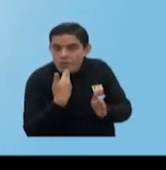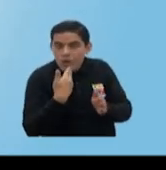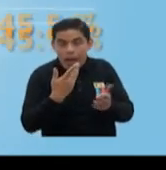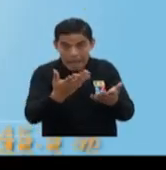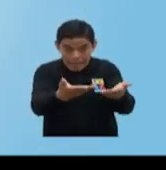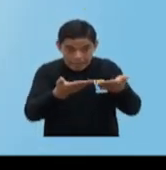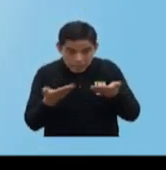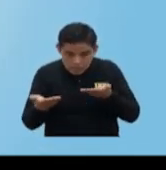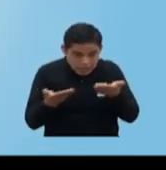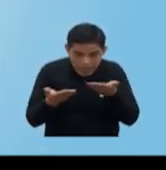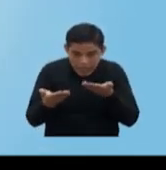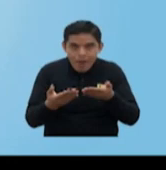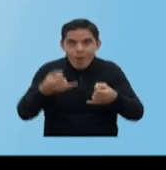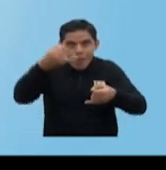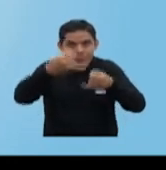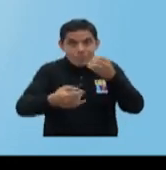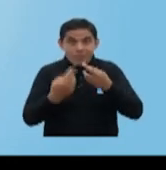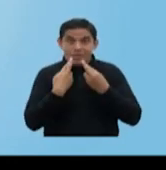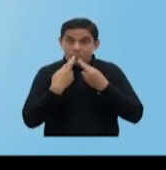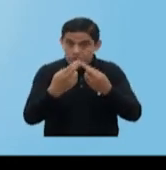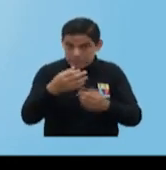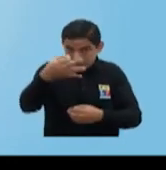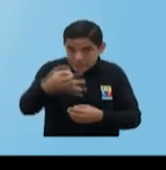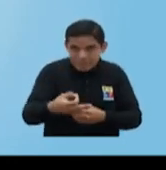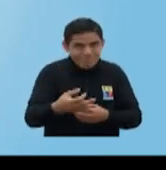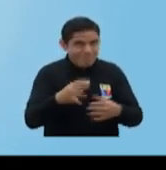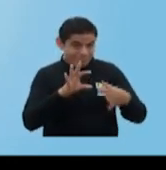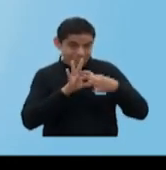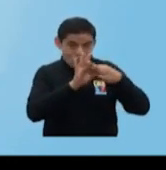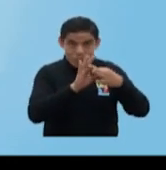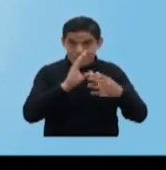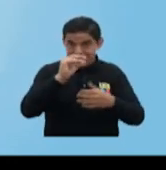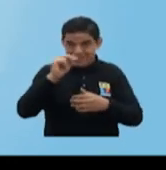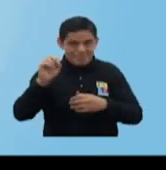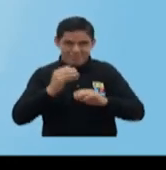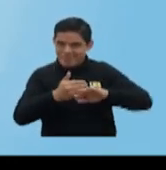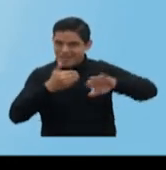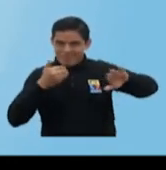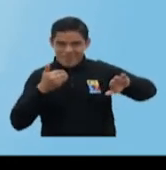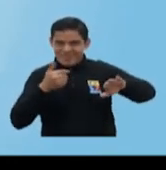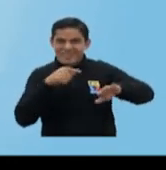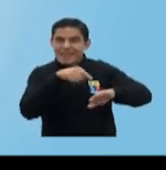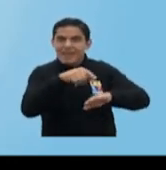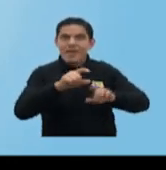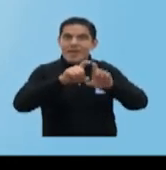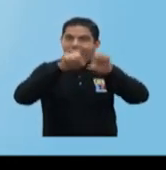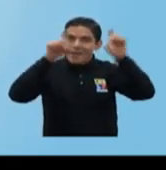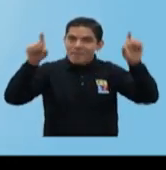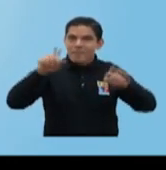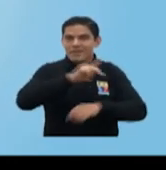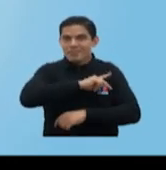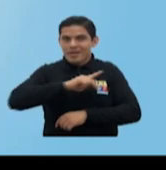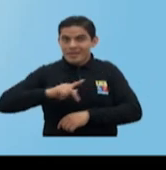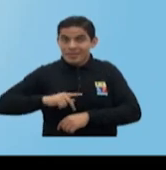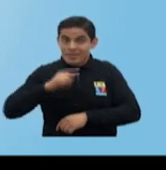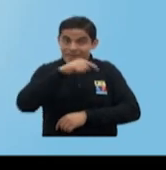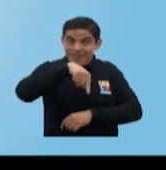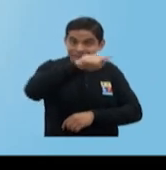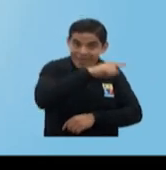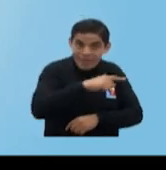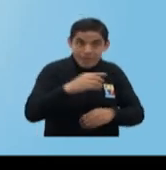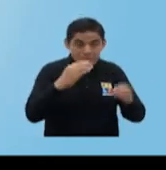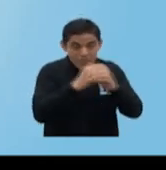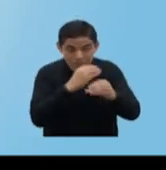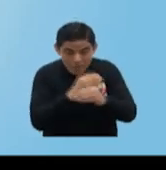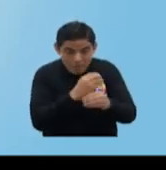del resultado final. Esta metodología no es realizada por el Consejo Nacional Electoral, sino por empresas particulares que